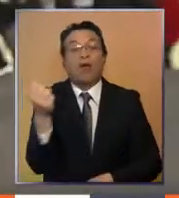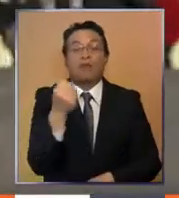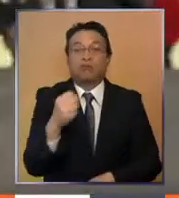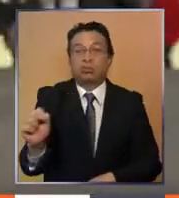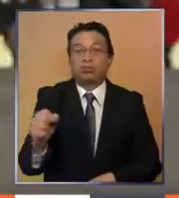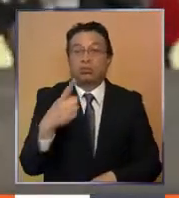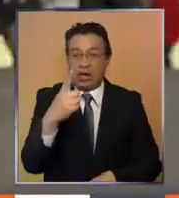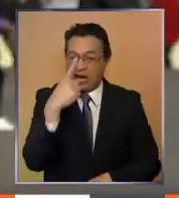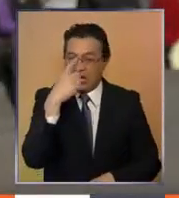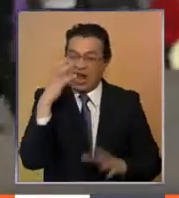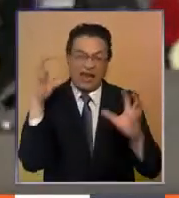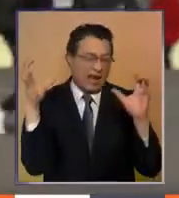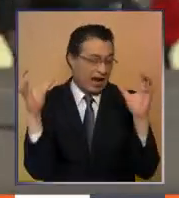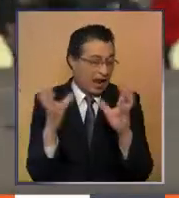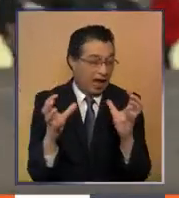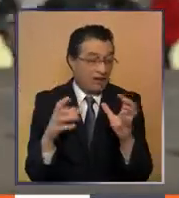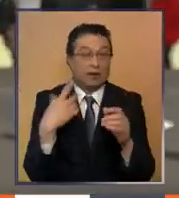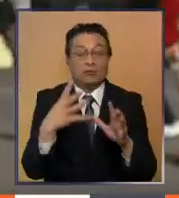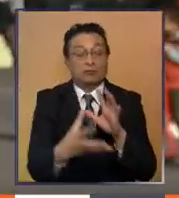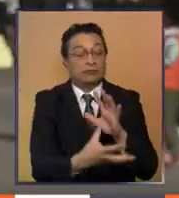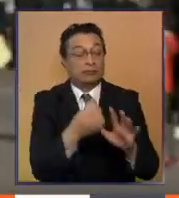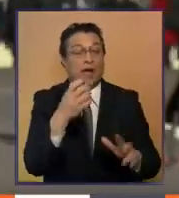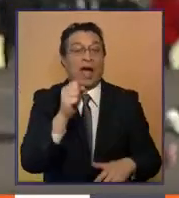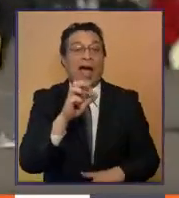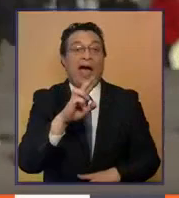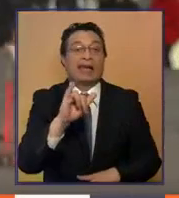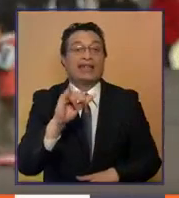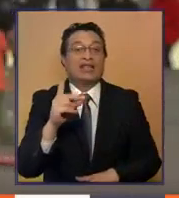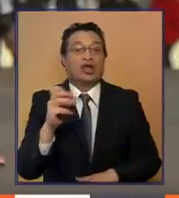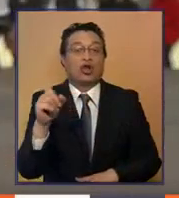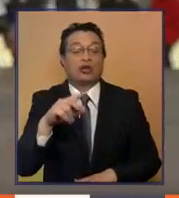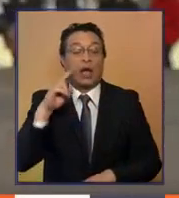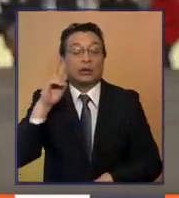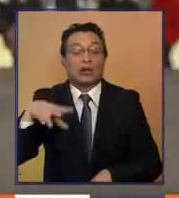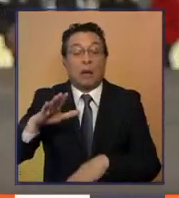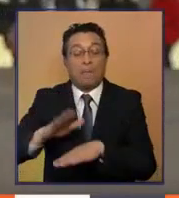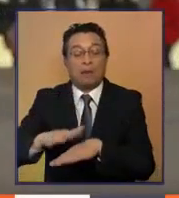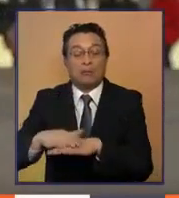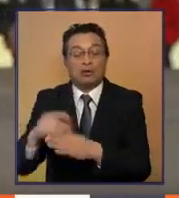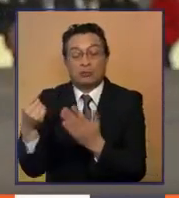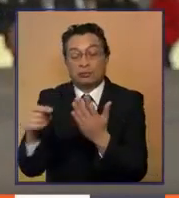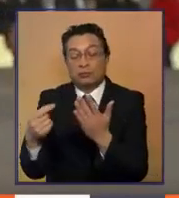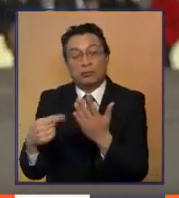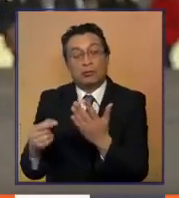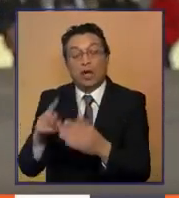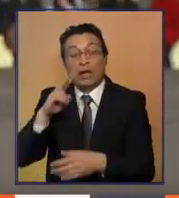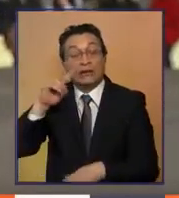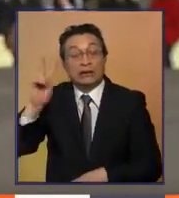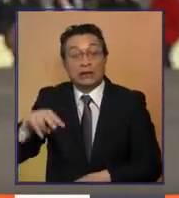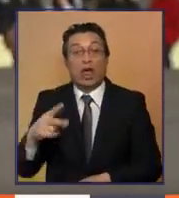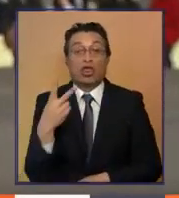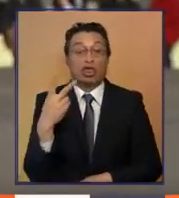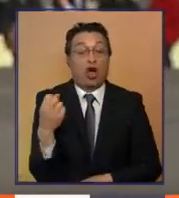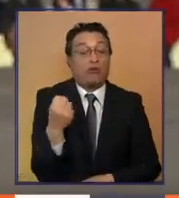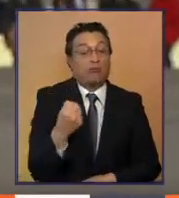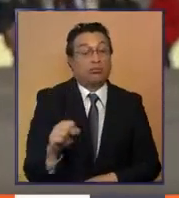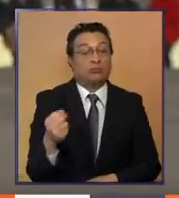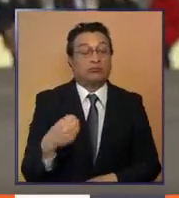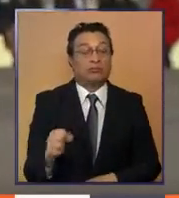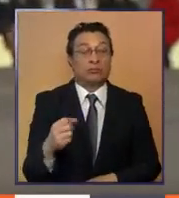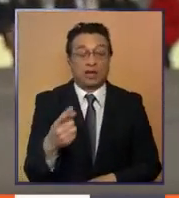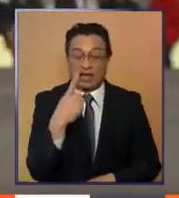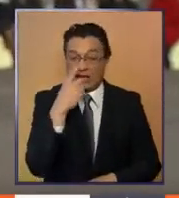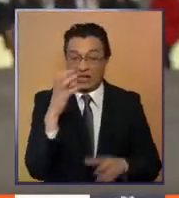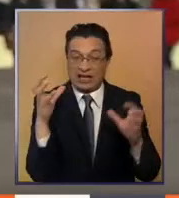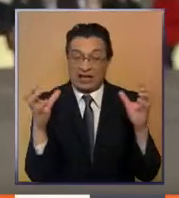carácter gravísima, que es la extracción de áridos sin contar con una resolución de calificación ambiental. 2 infracciones que se califican como